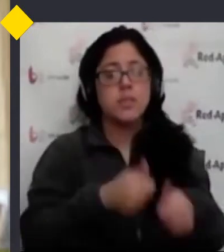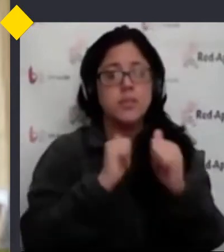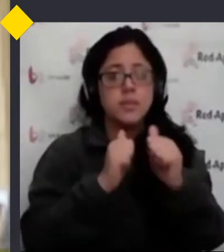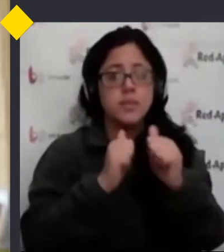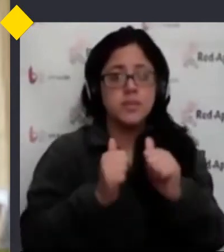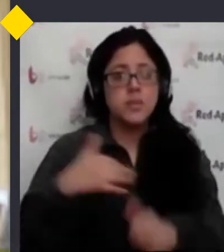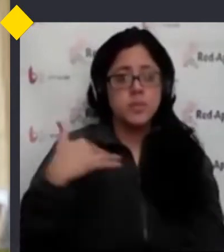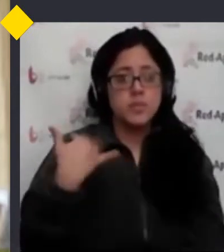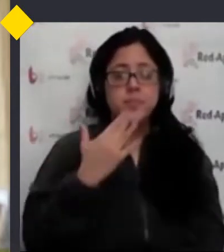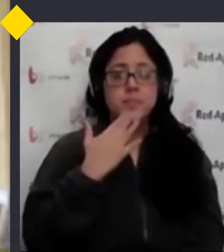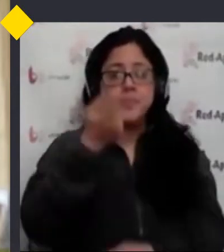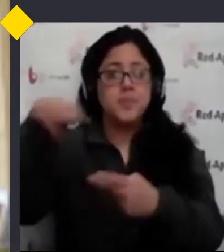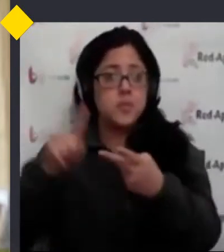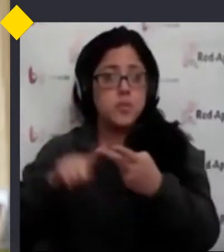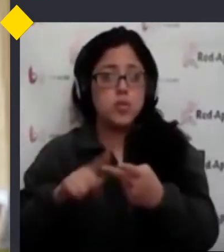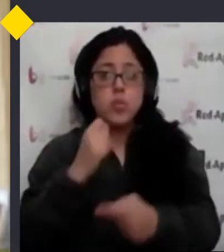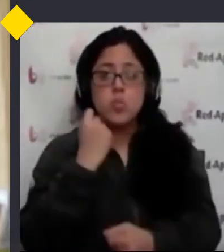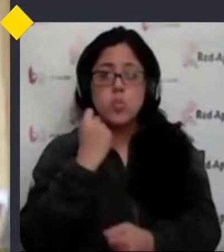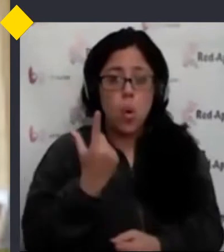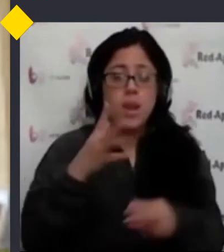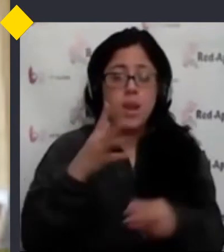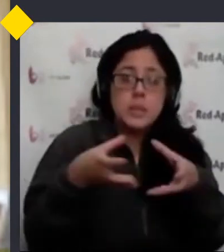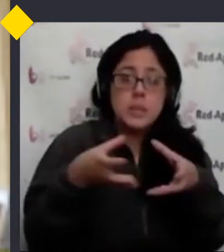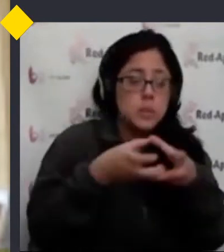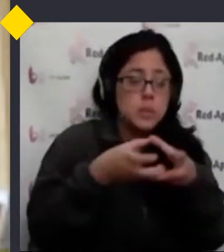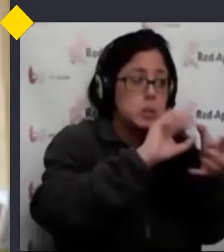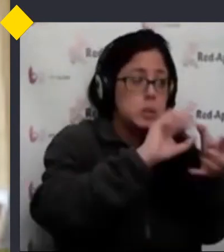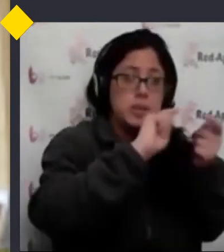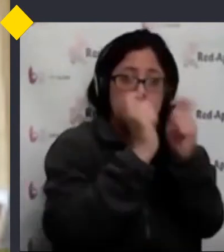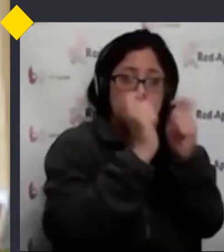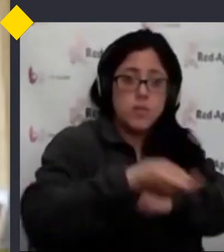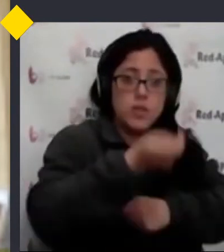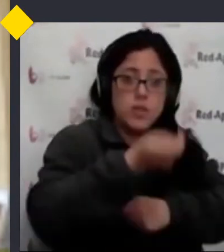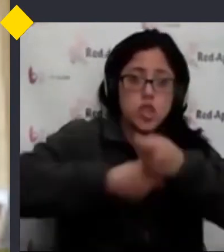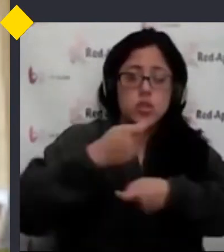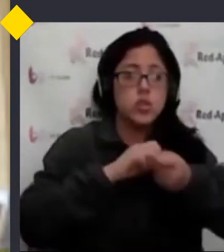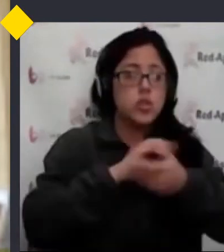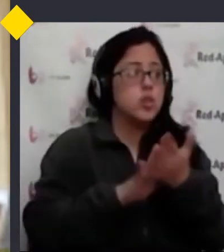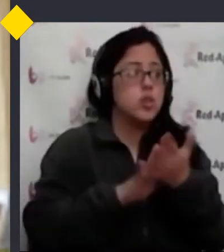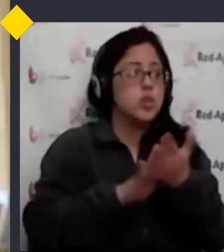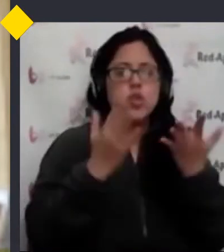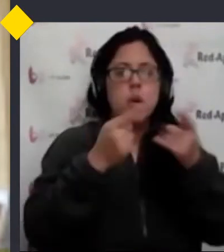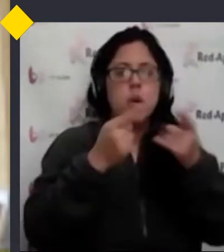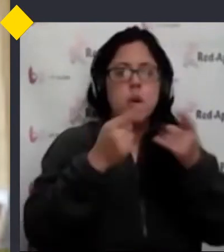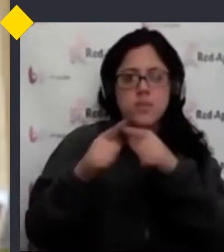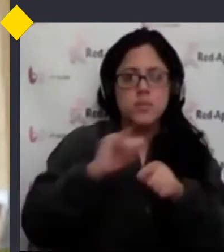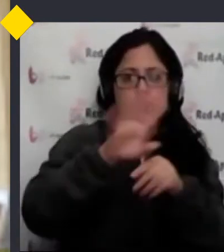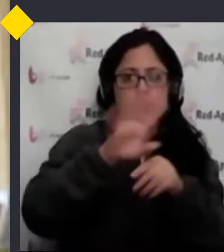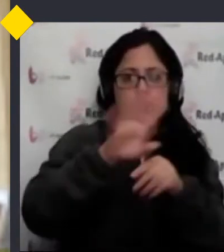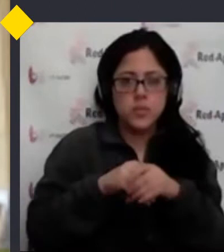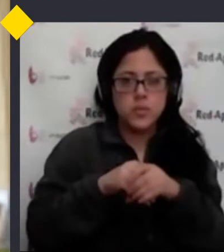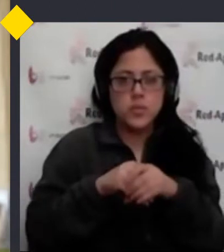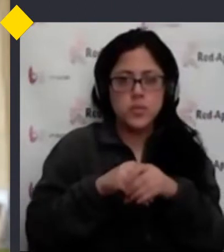otro desafío ha sido, junto con la transformación de negocio, cómo la diversidad e inclusión, que es algo que nosotros es parte de